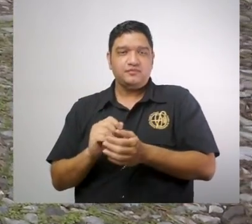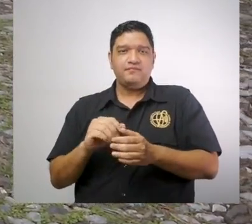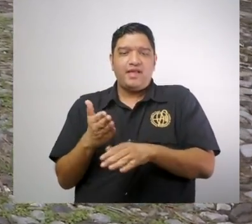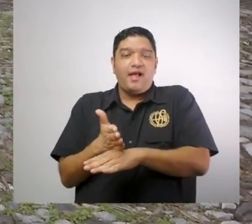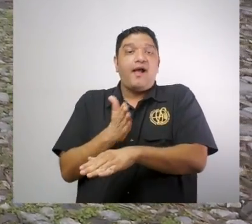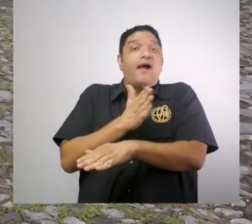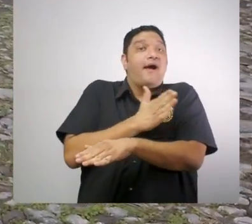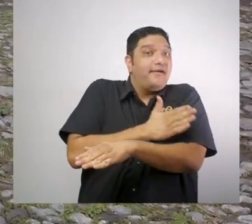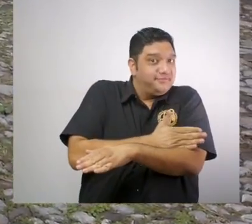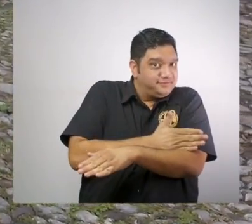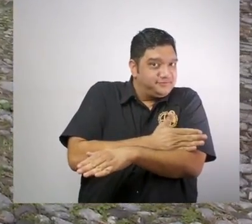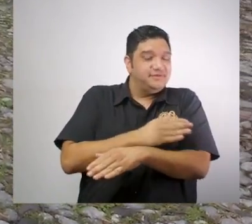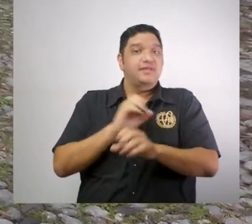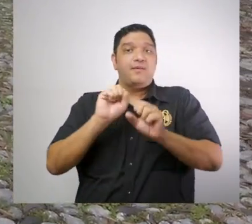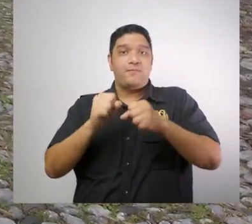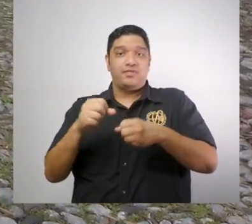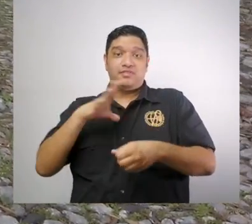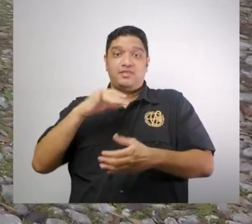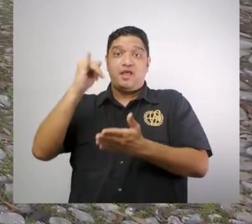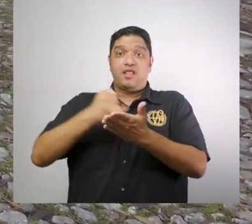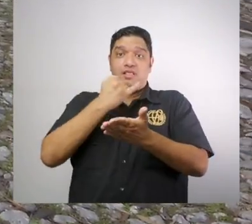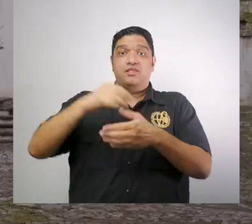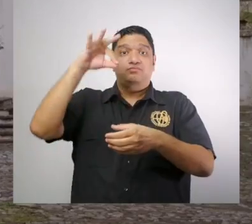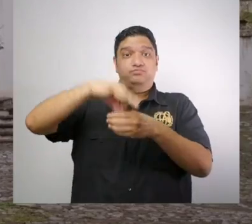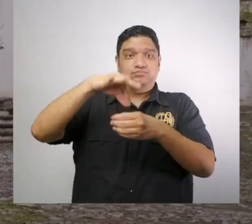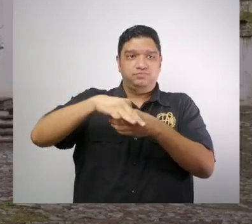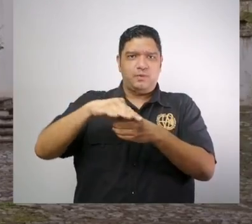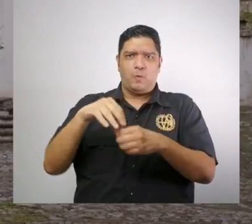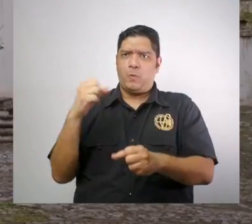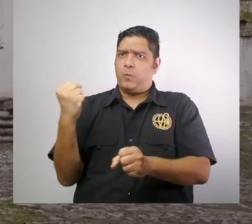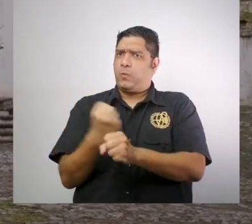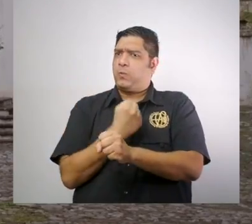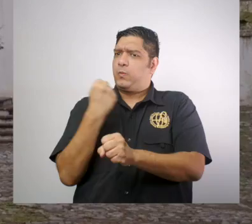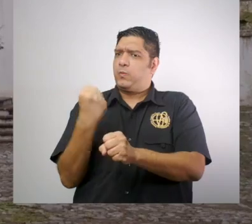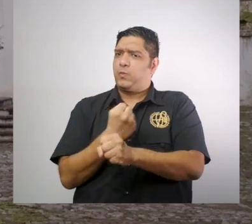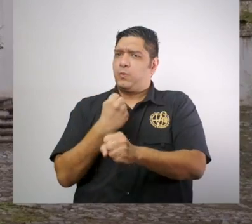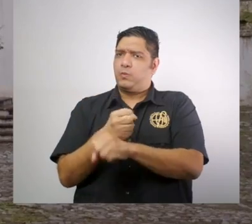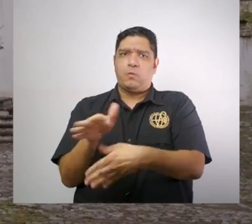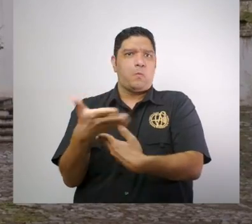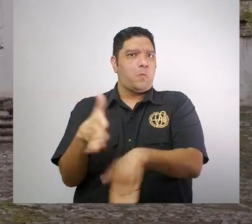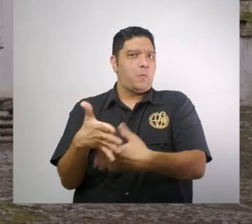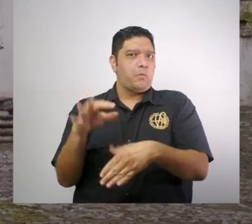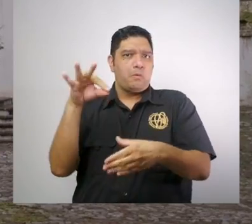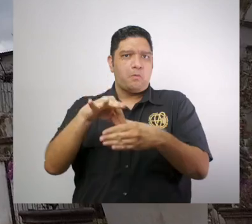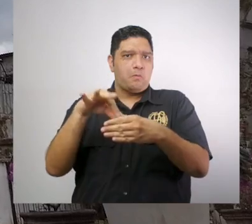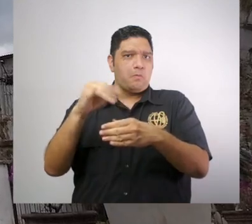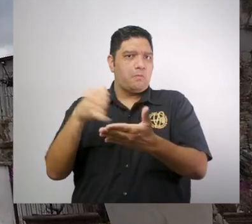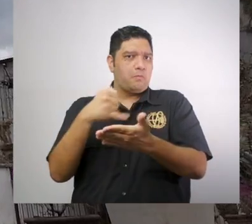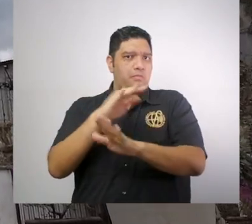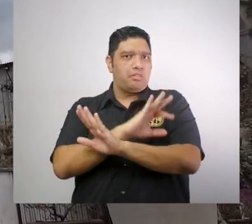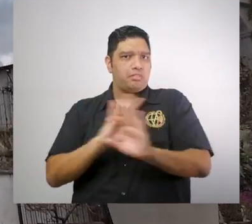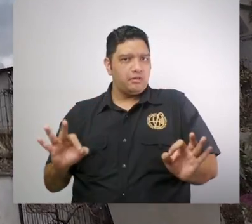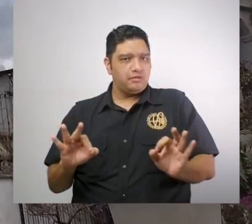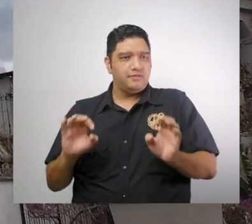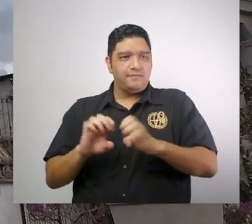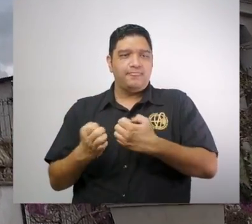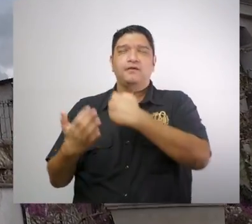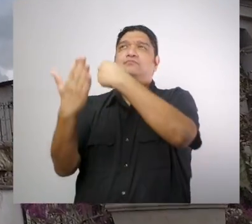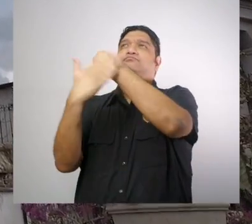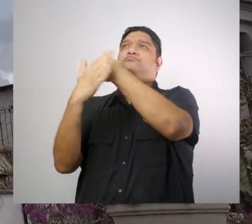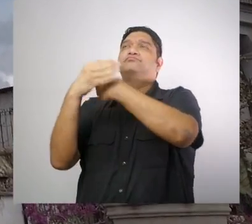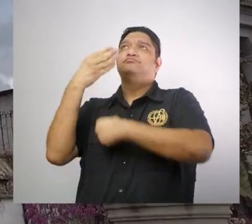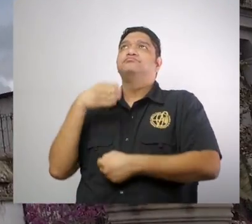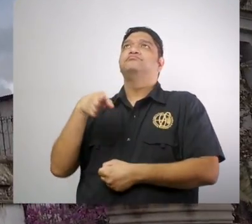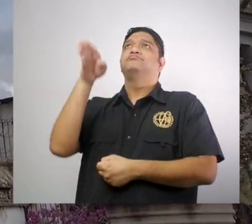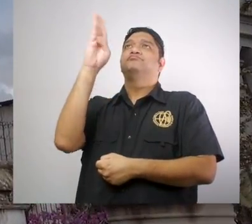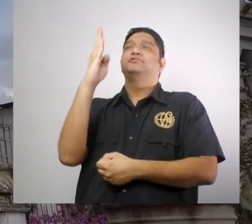elecciones municipales, las cuales no se hacían desde 1773, invocan a Dios